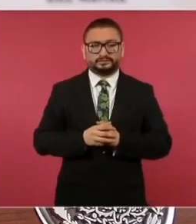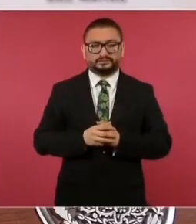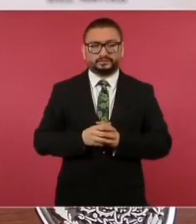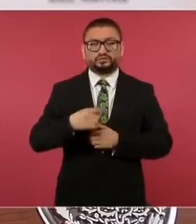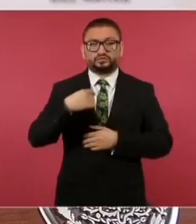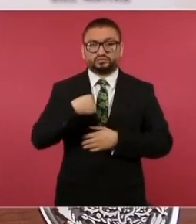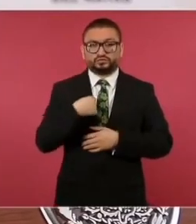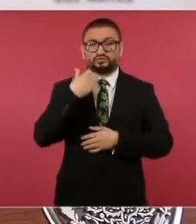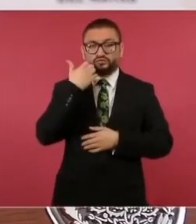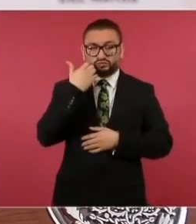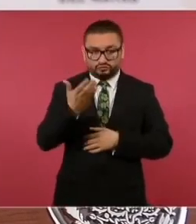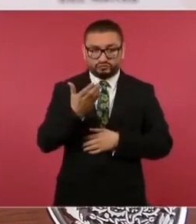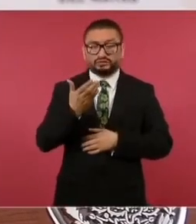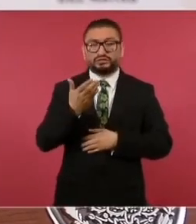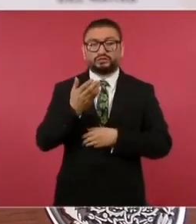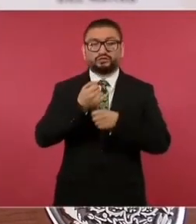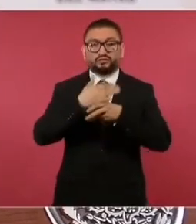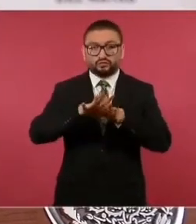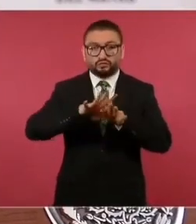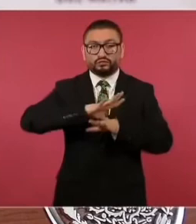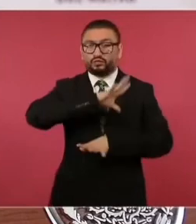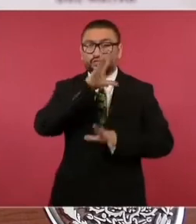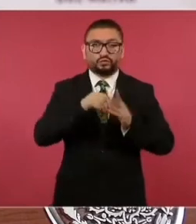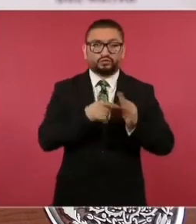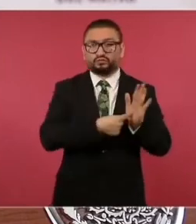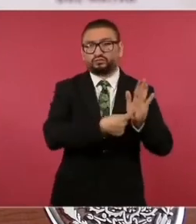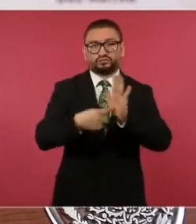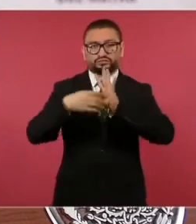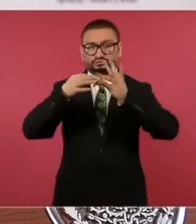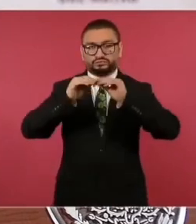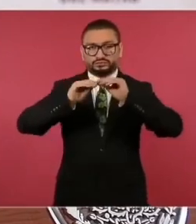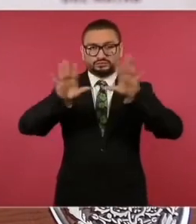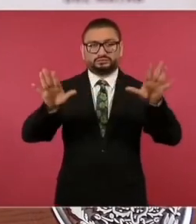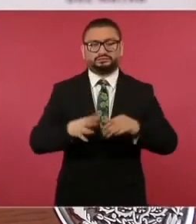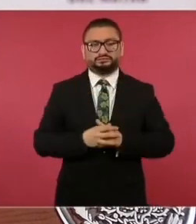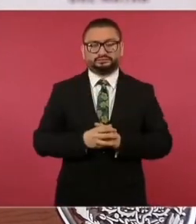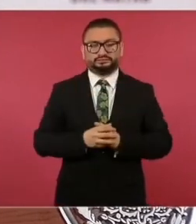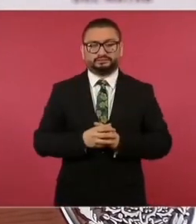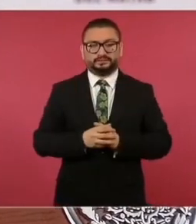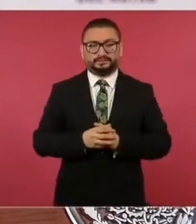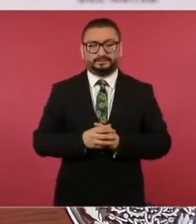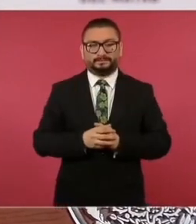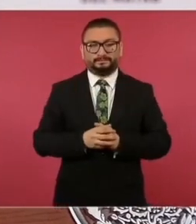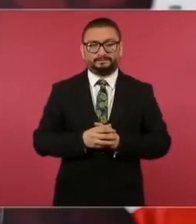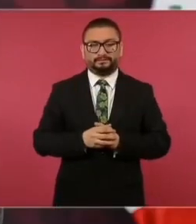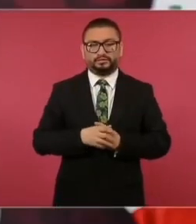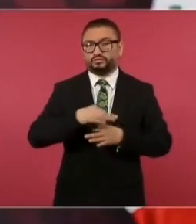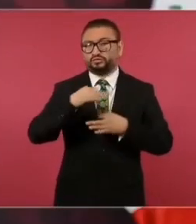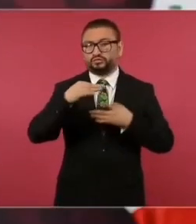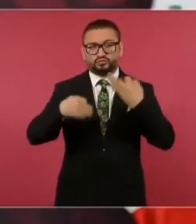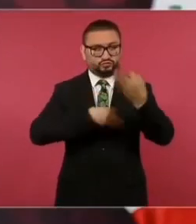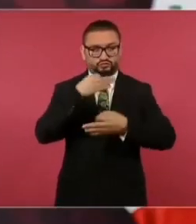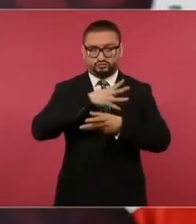Y quiero que se conozca todo, todo completo.